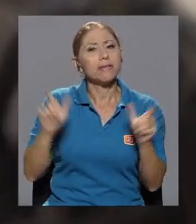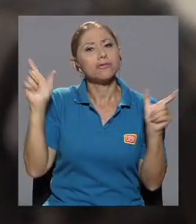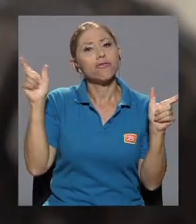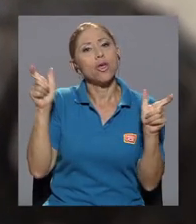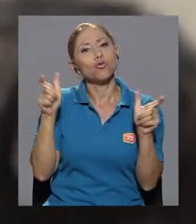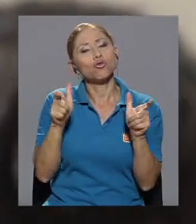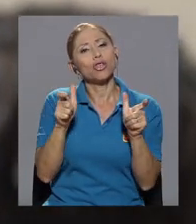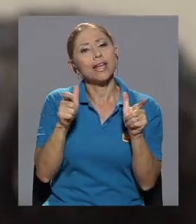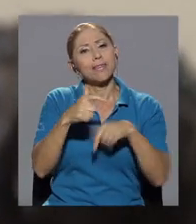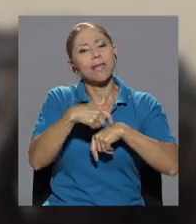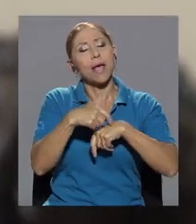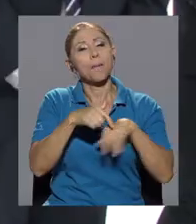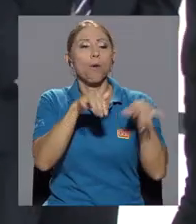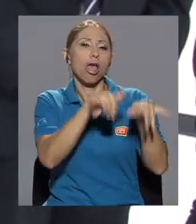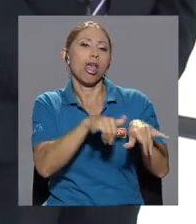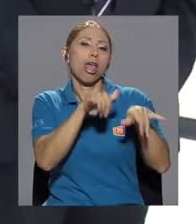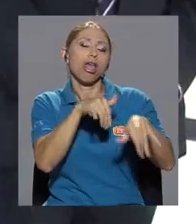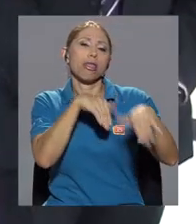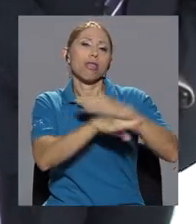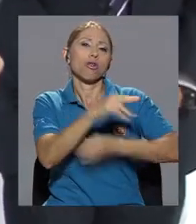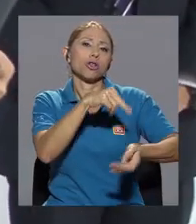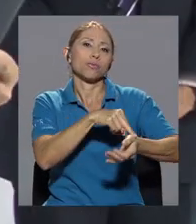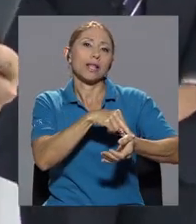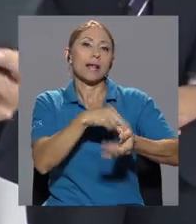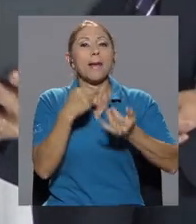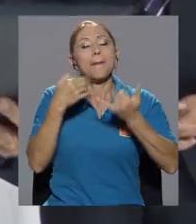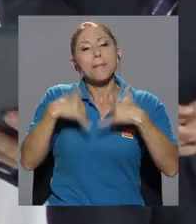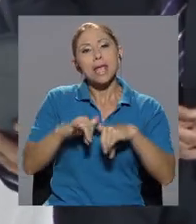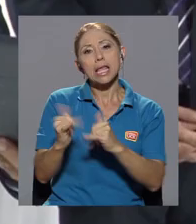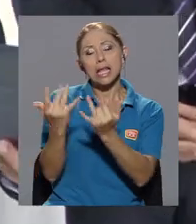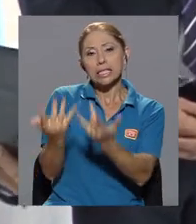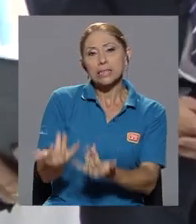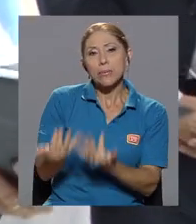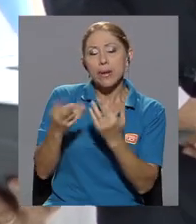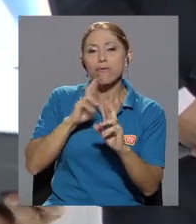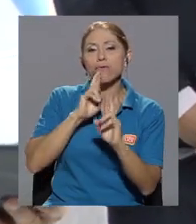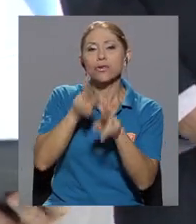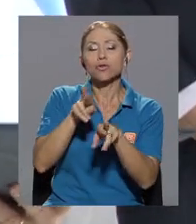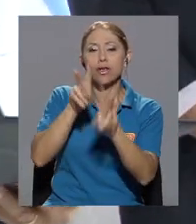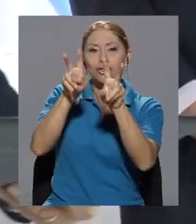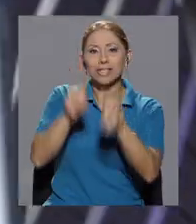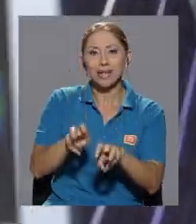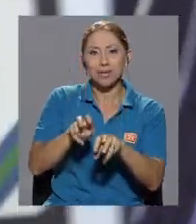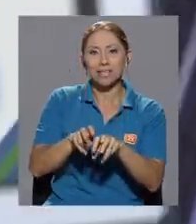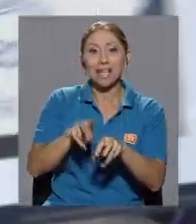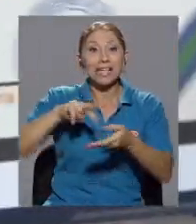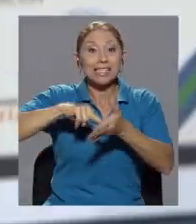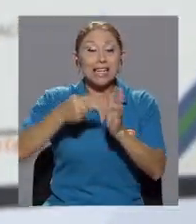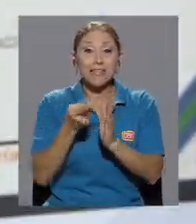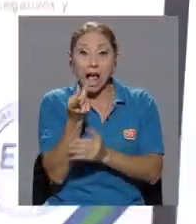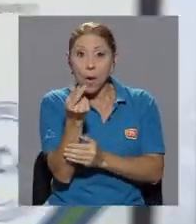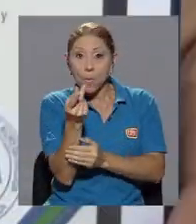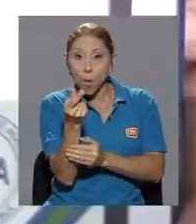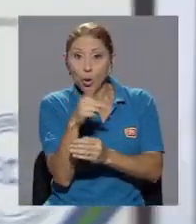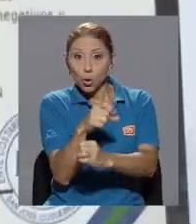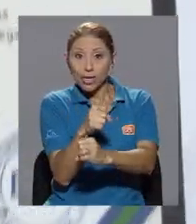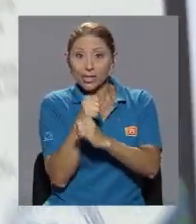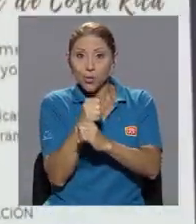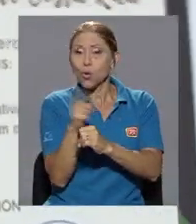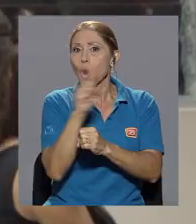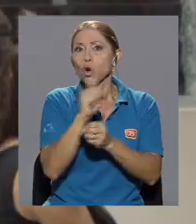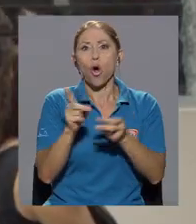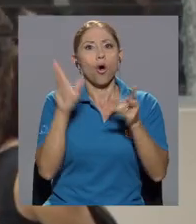cama mientras esperan los resultados de sus exámenes, lo que favorece que el monto de su póliza no se consuma tan